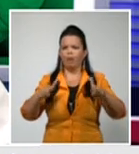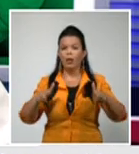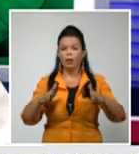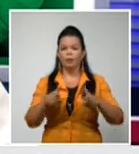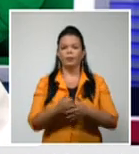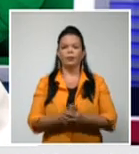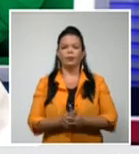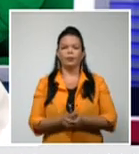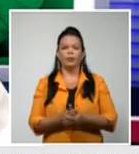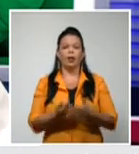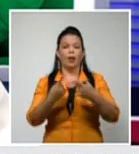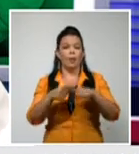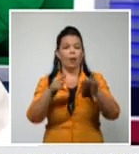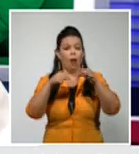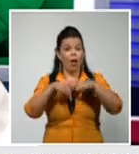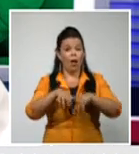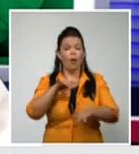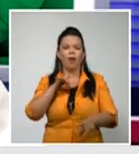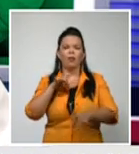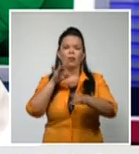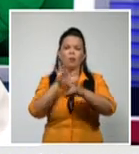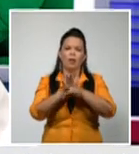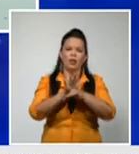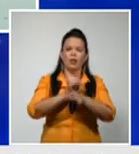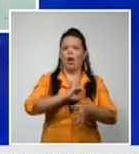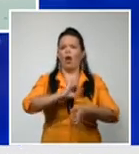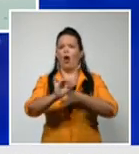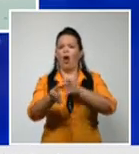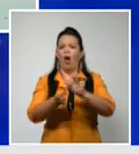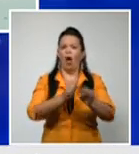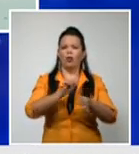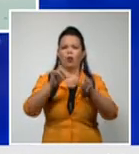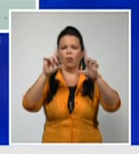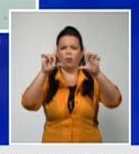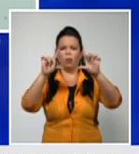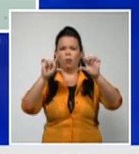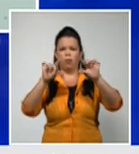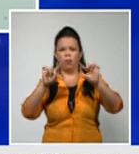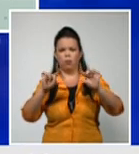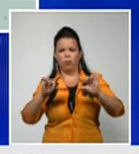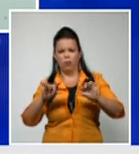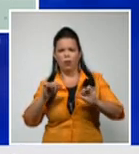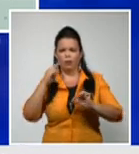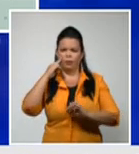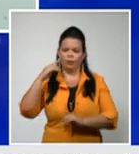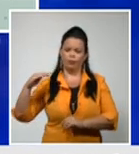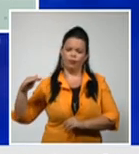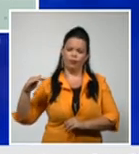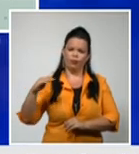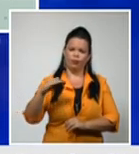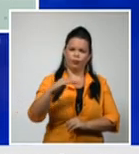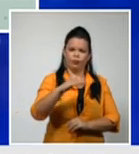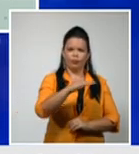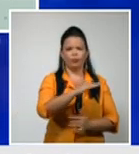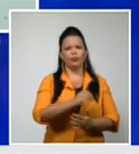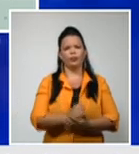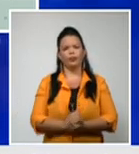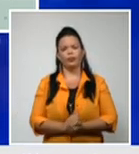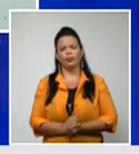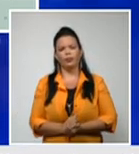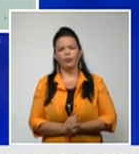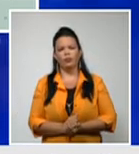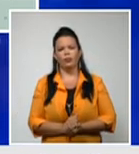ha ido controlando el comportamiento de la pandemia en su territorio. Se mantiene